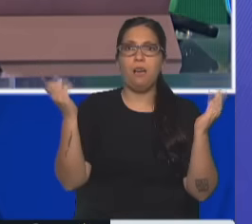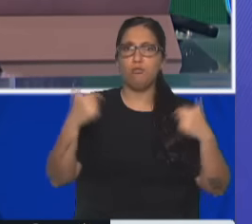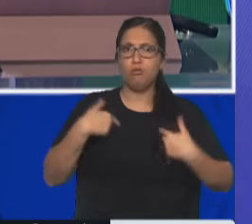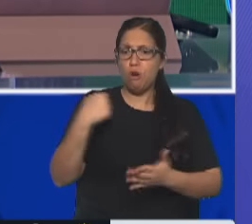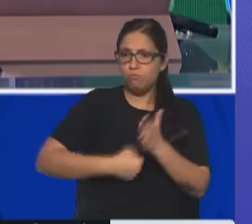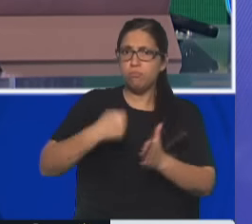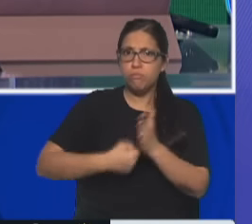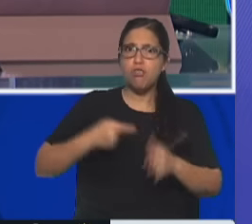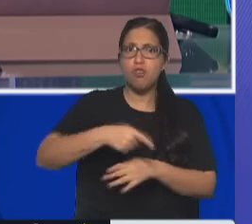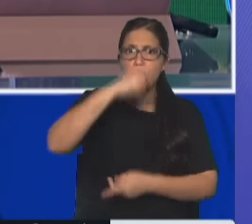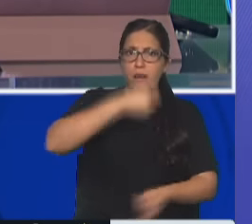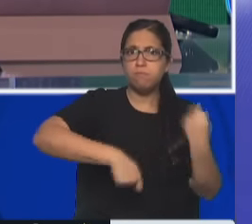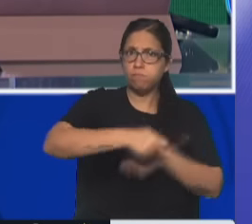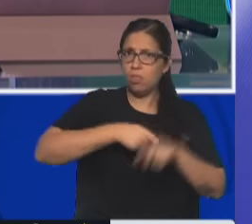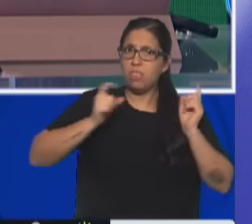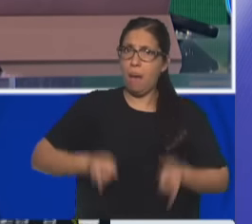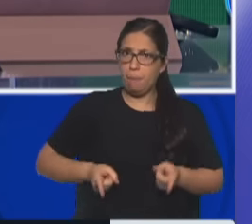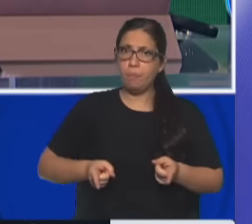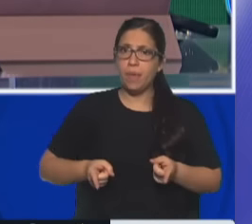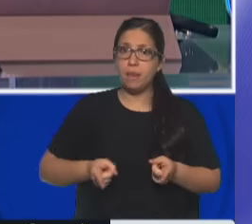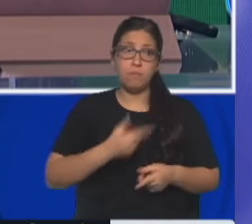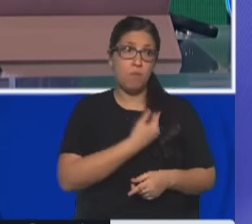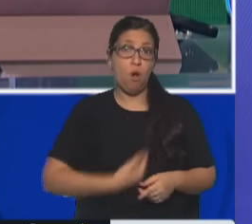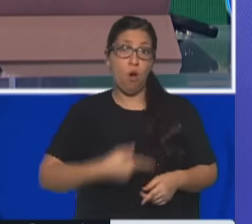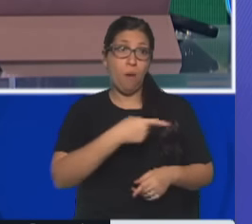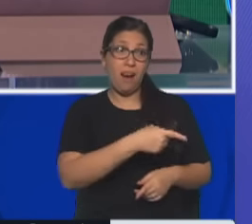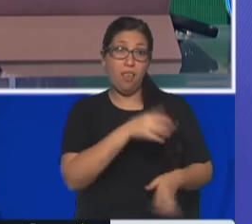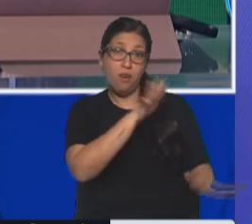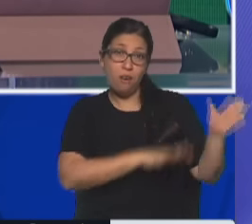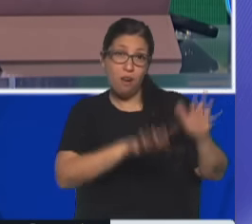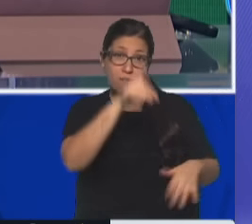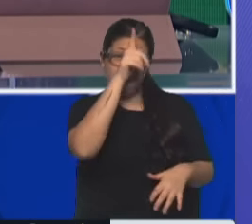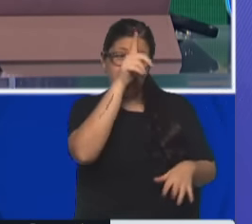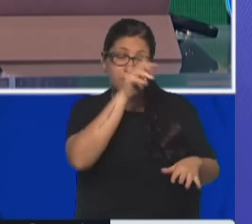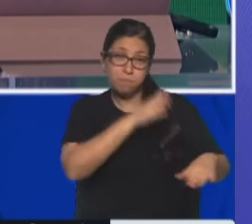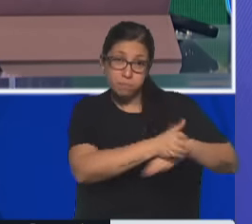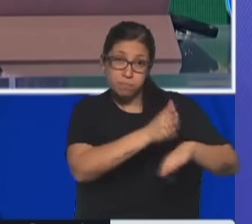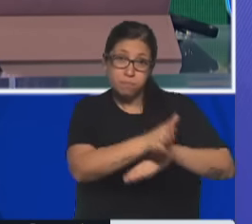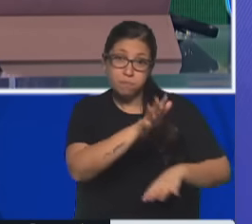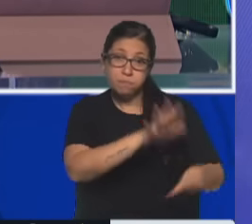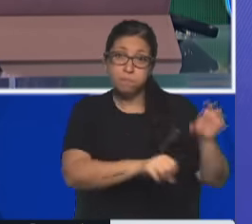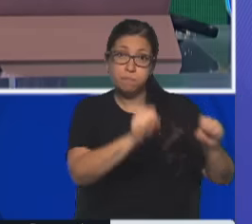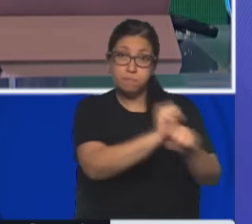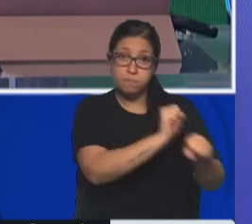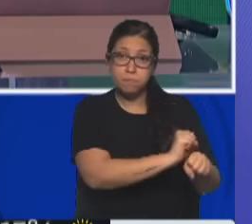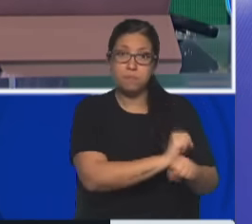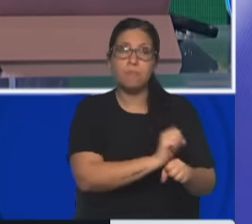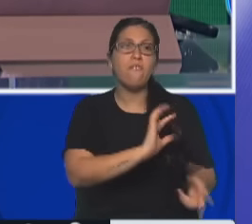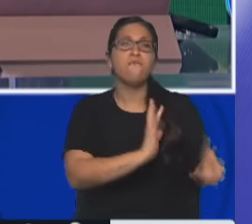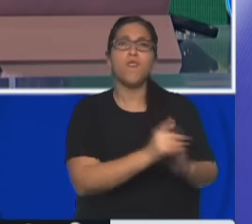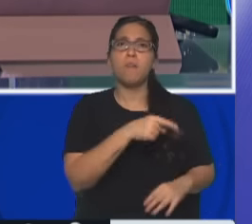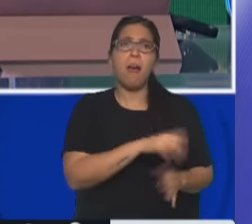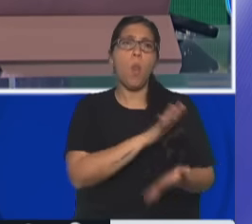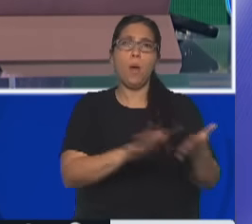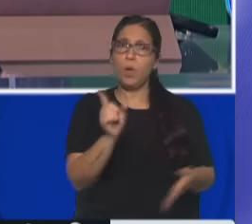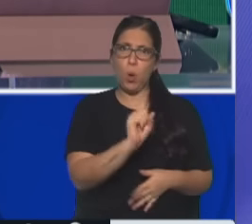que además este mega operativo que lleva adelante el gobernador, me parece que lo que queda muy claro, y lo contábamos, el modelo no es nuevo, el modelo ya se ha